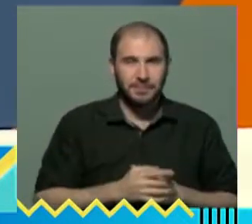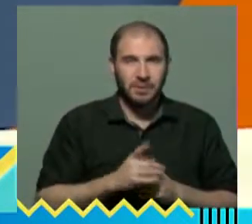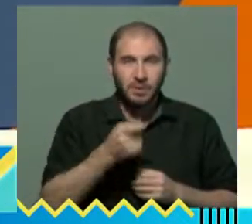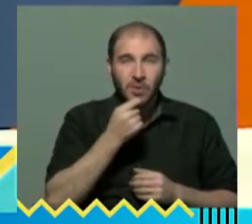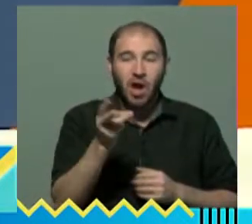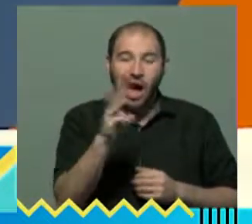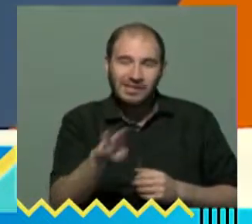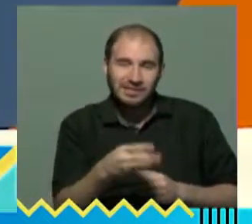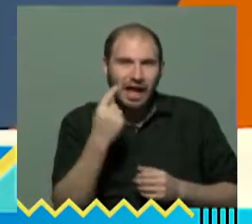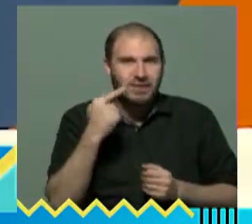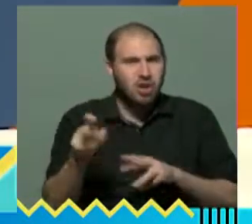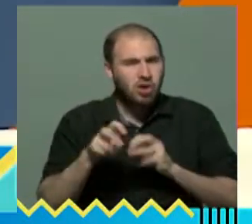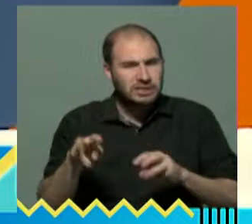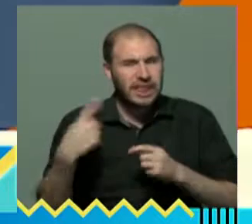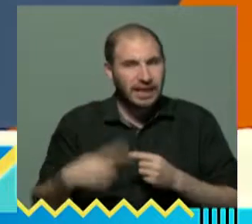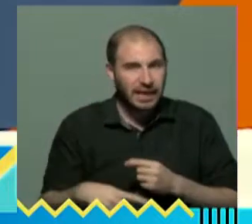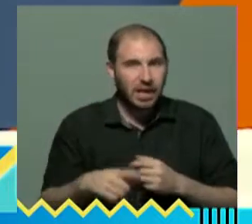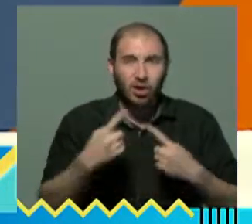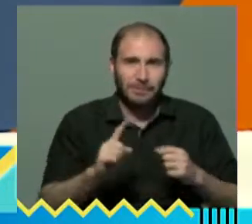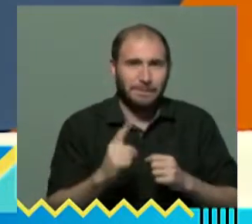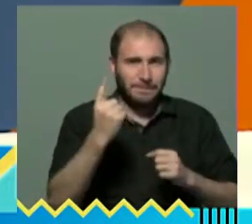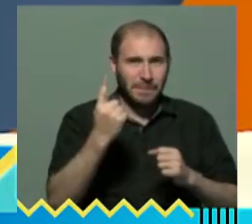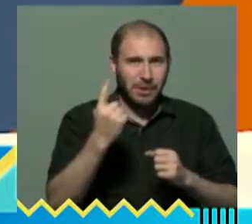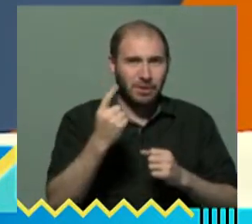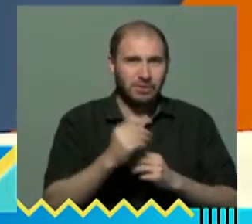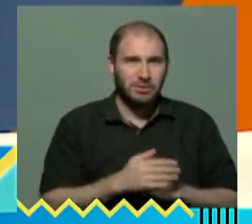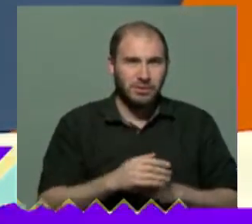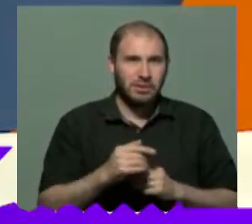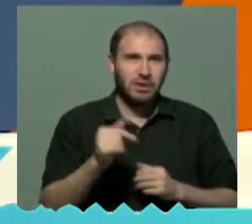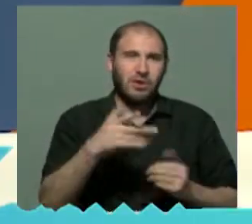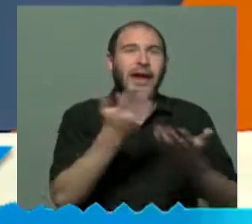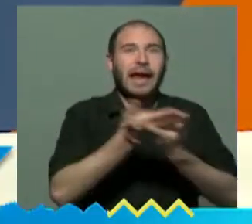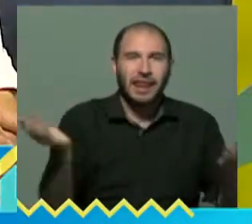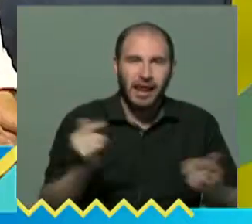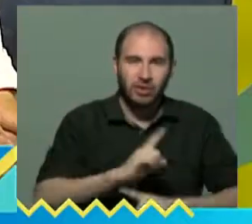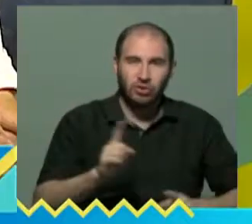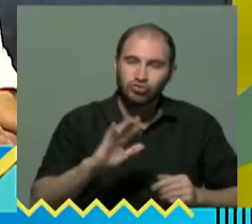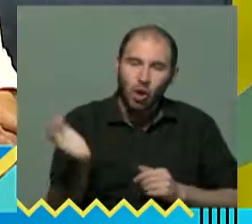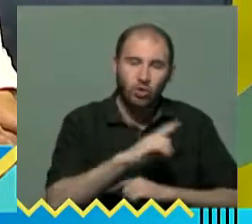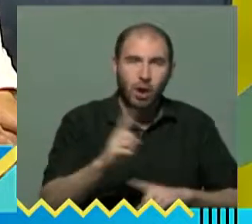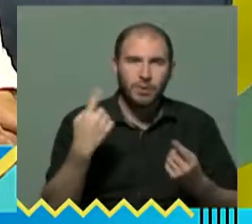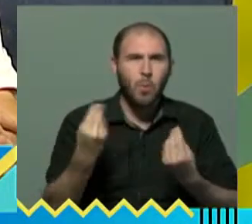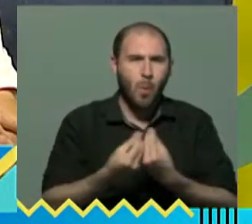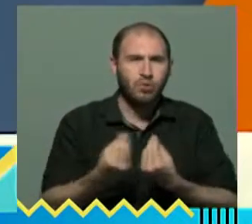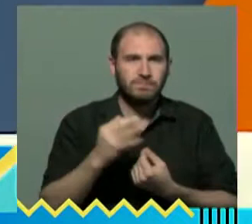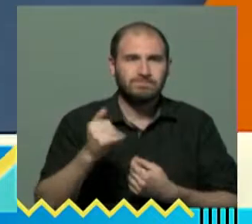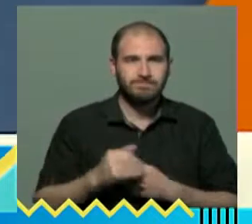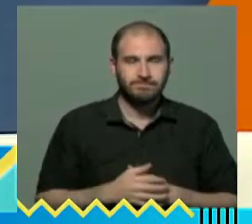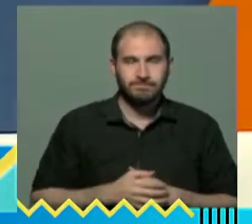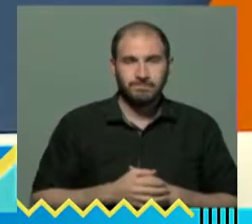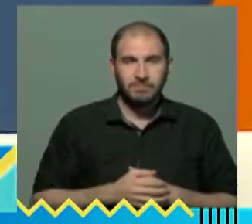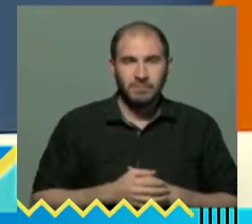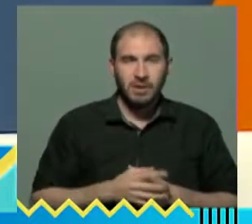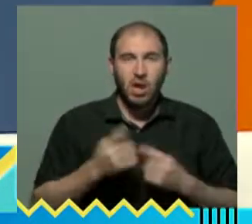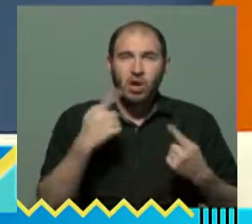al ANSES y ver qué puede conseguir, ¿entendés? Cuando lo primero que tendría que hacer para ese chico... A ver, no estoy generalizando ni de todos los chicos, pero hay una gran cantidad que sucede eso. Cuando